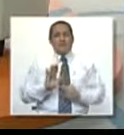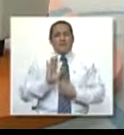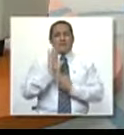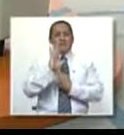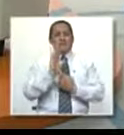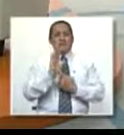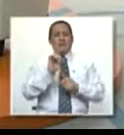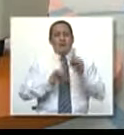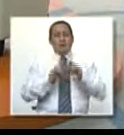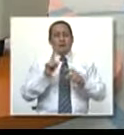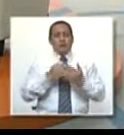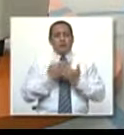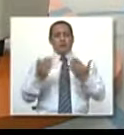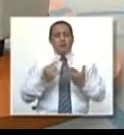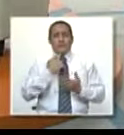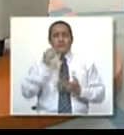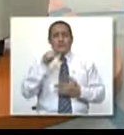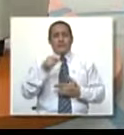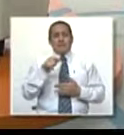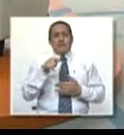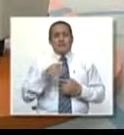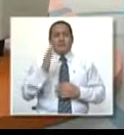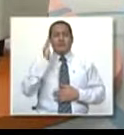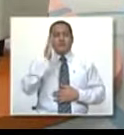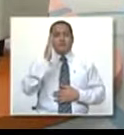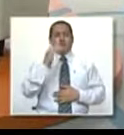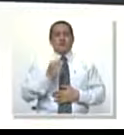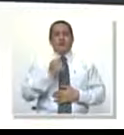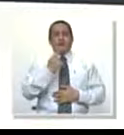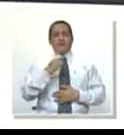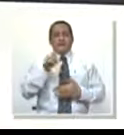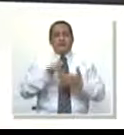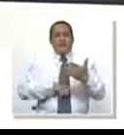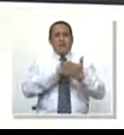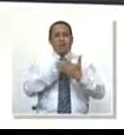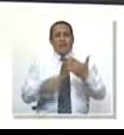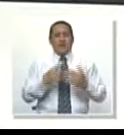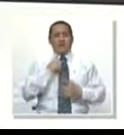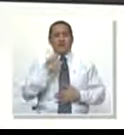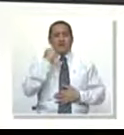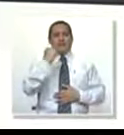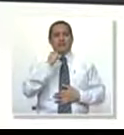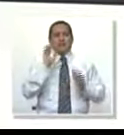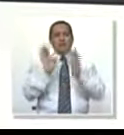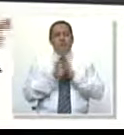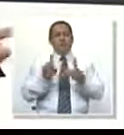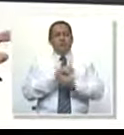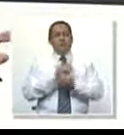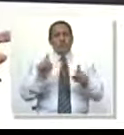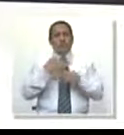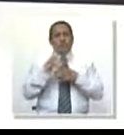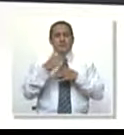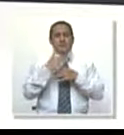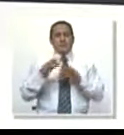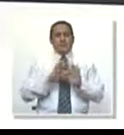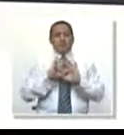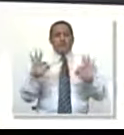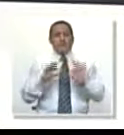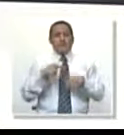aplicación a rajatabla de esta disposición vulnera el derecho de quien no esta participando